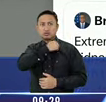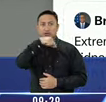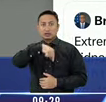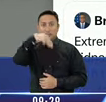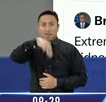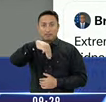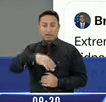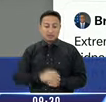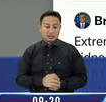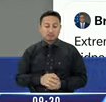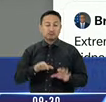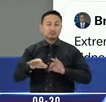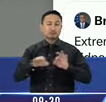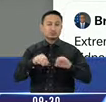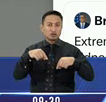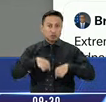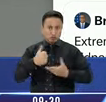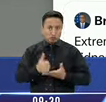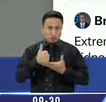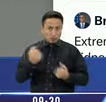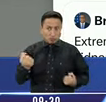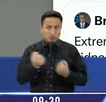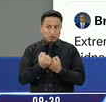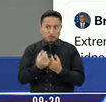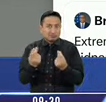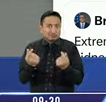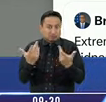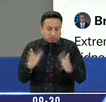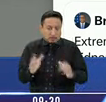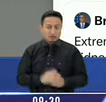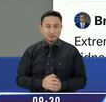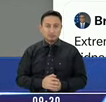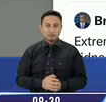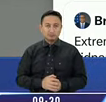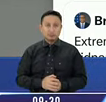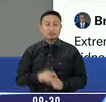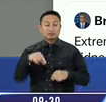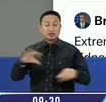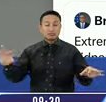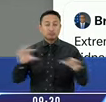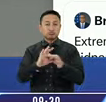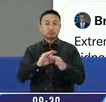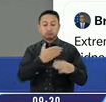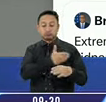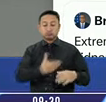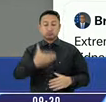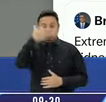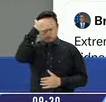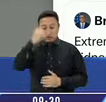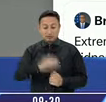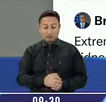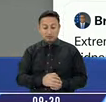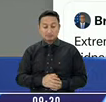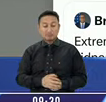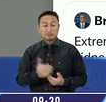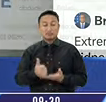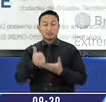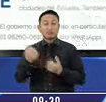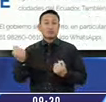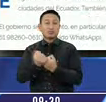martes indicando que están listos para asistir al gobierno ecuatoriano y estar en estrecho contacto con el presidente noboa a quien brindaron su